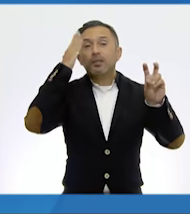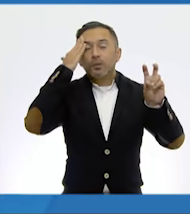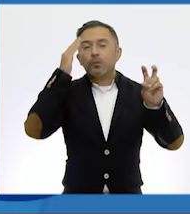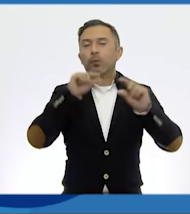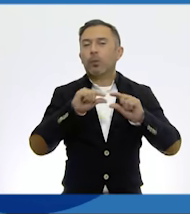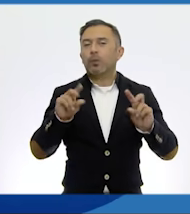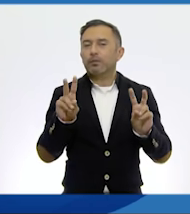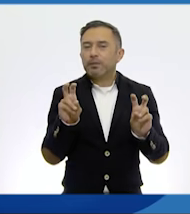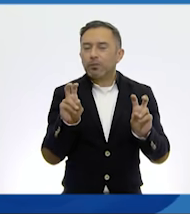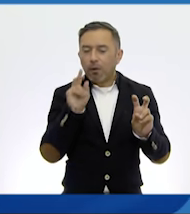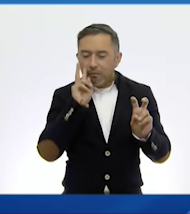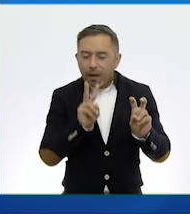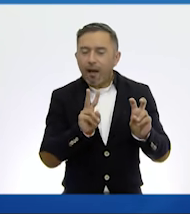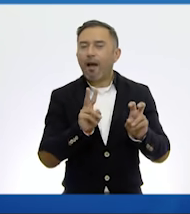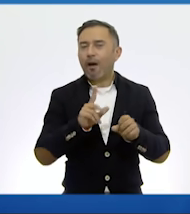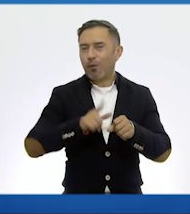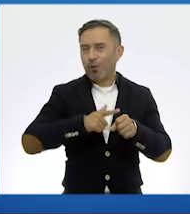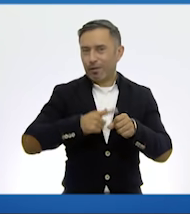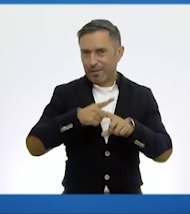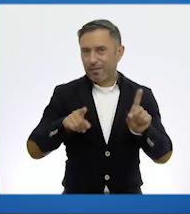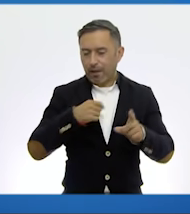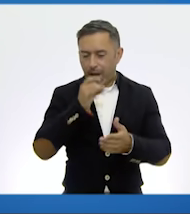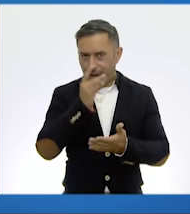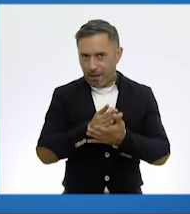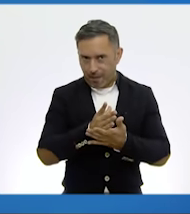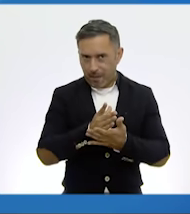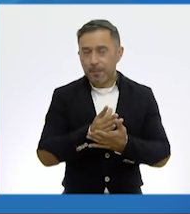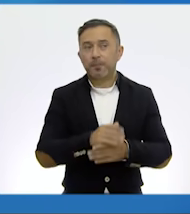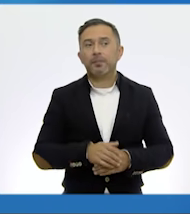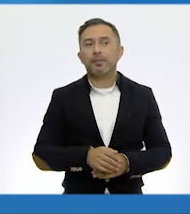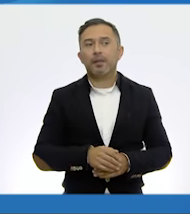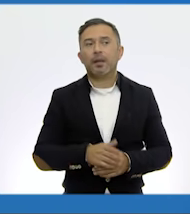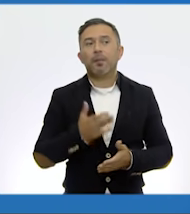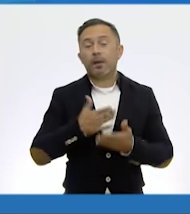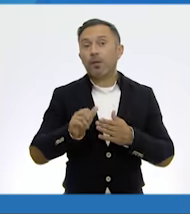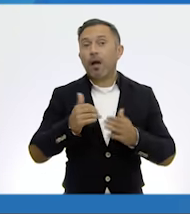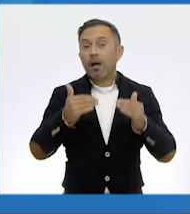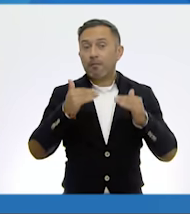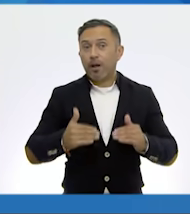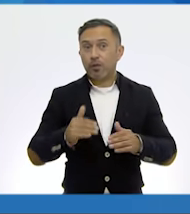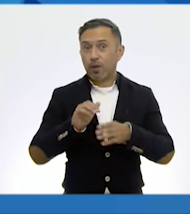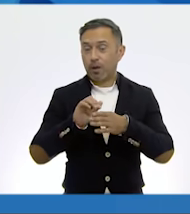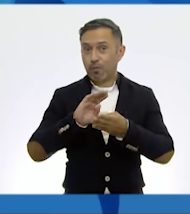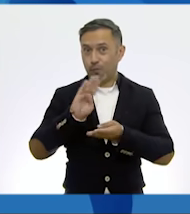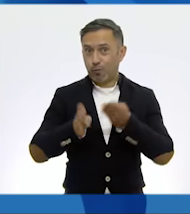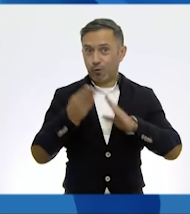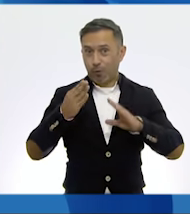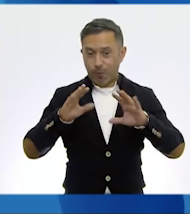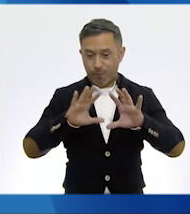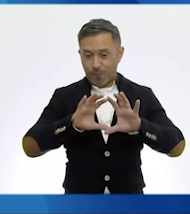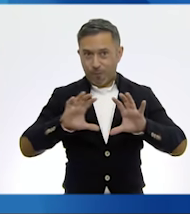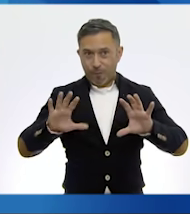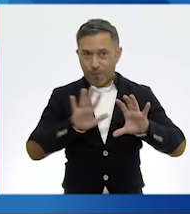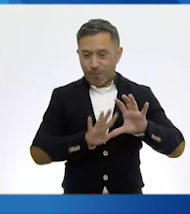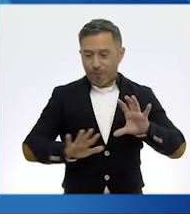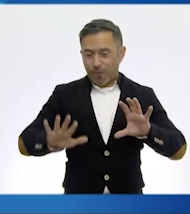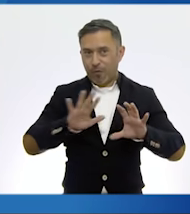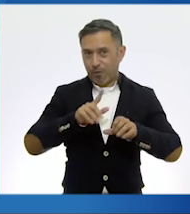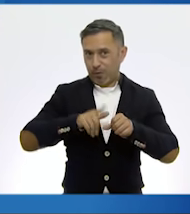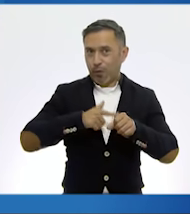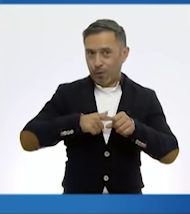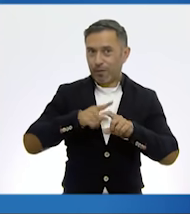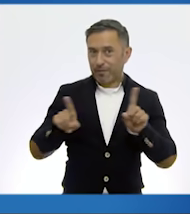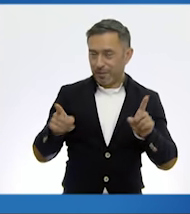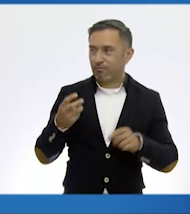estamos viendo un color. En el mundo de abajo se ve colorido. Por supuesto, tiene color. Ve marcando un 2 donde